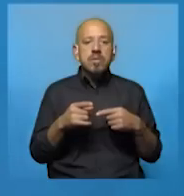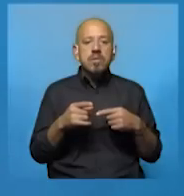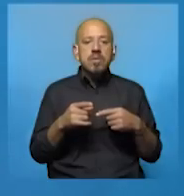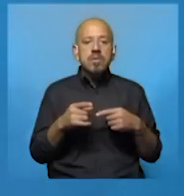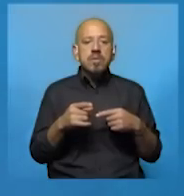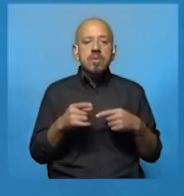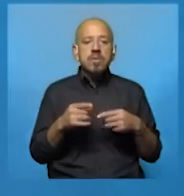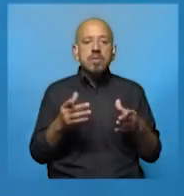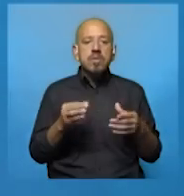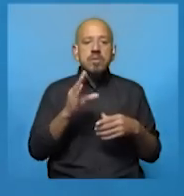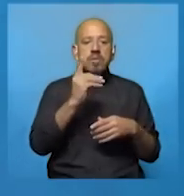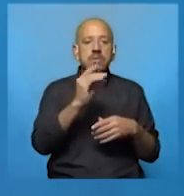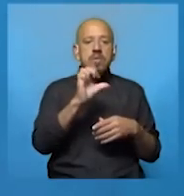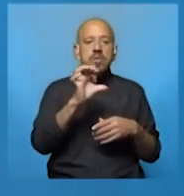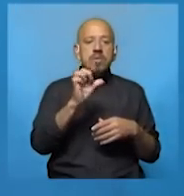desarme